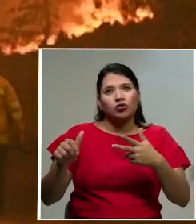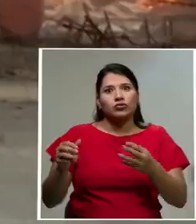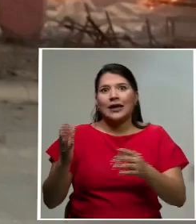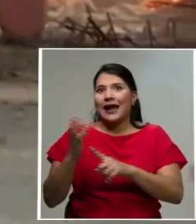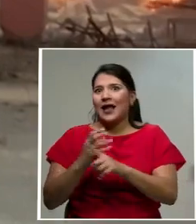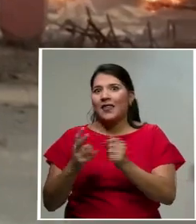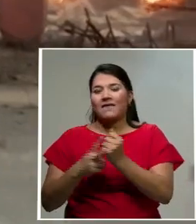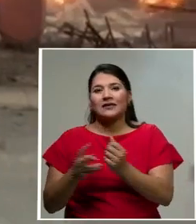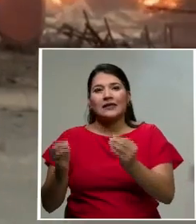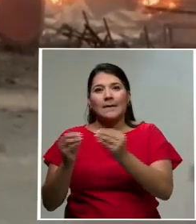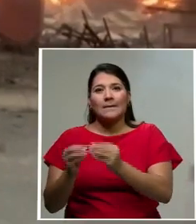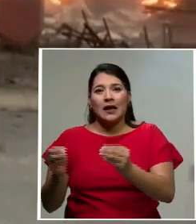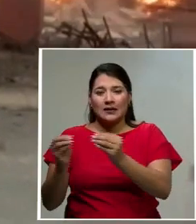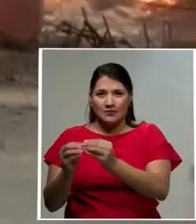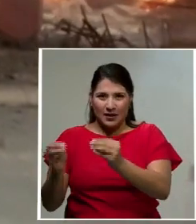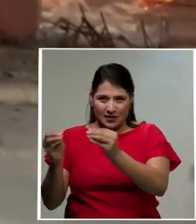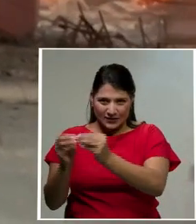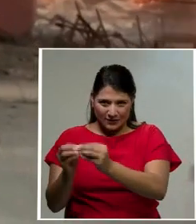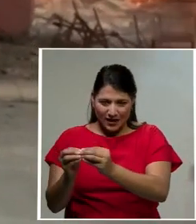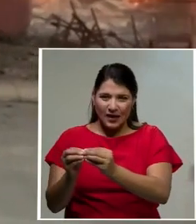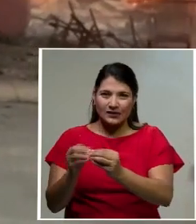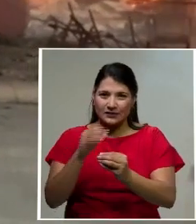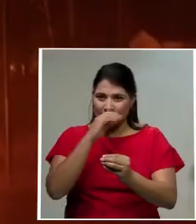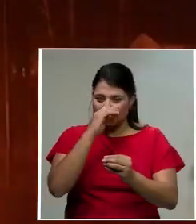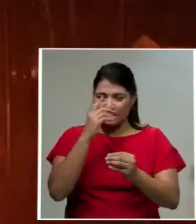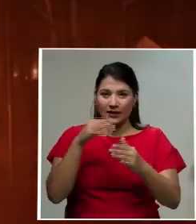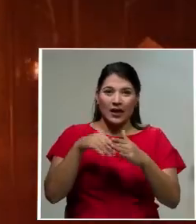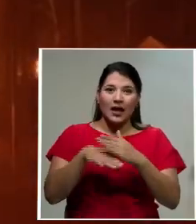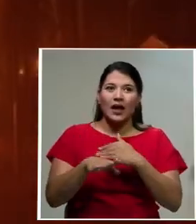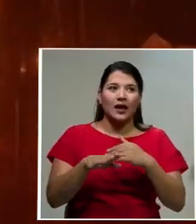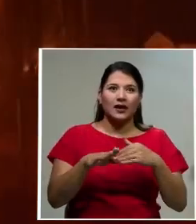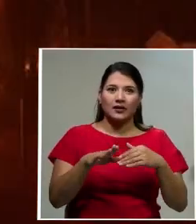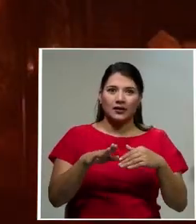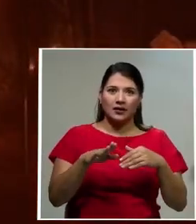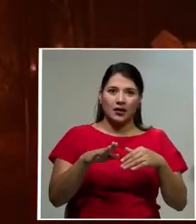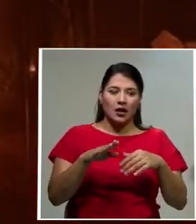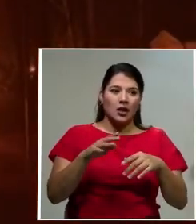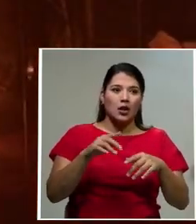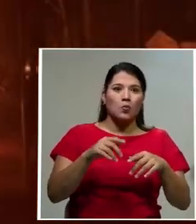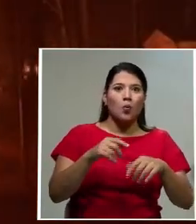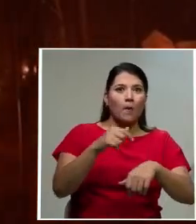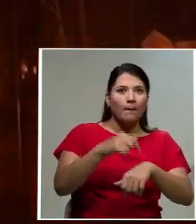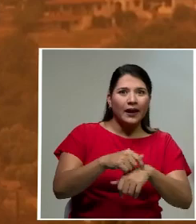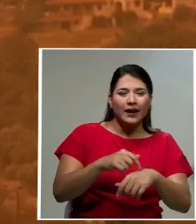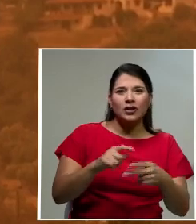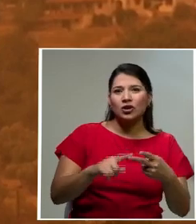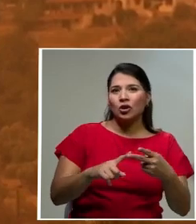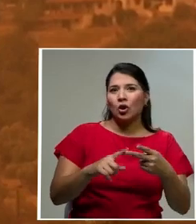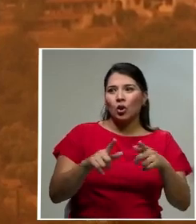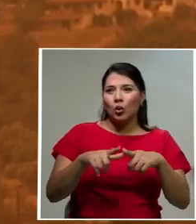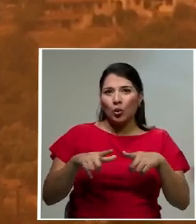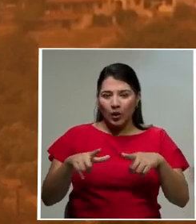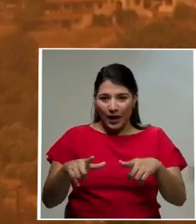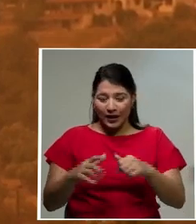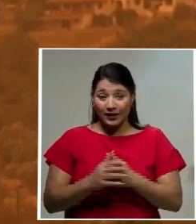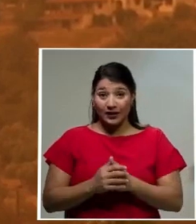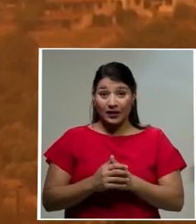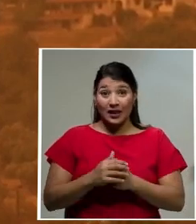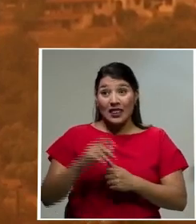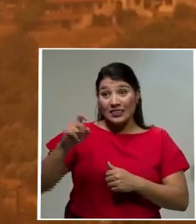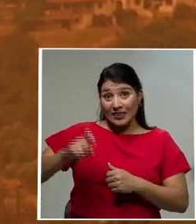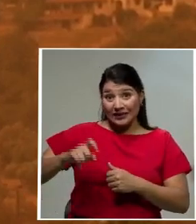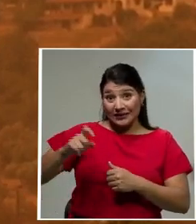precedentes, tanto en magnitud, frecuencia, ubicación o momento del año en el que ocurren. Ante la necesidad de reducir